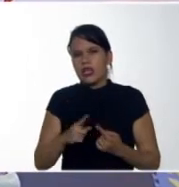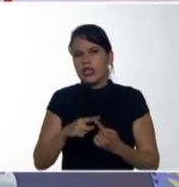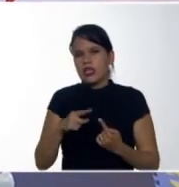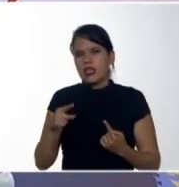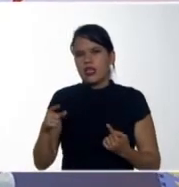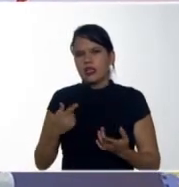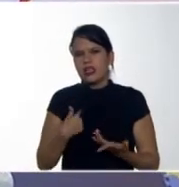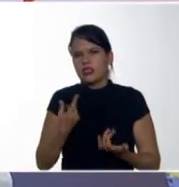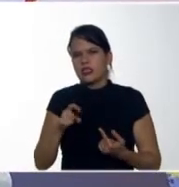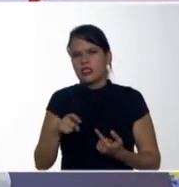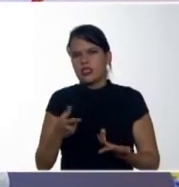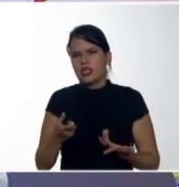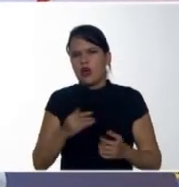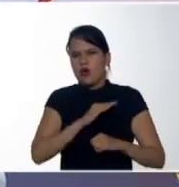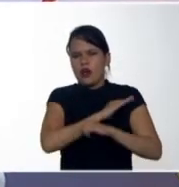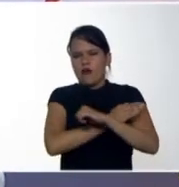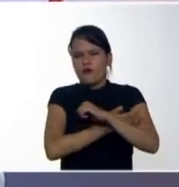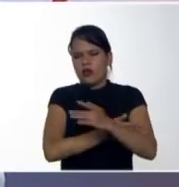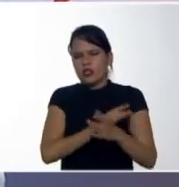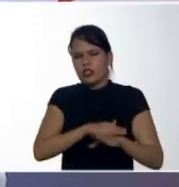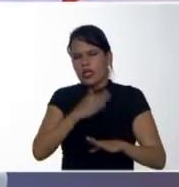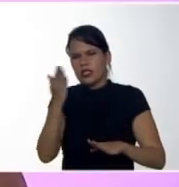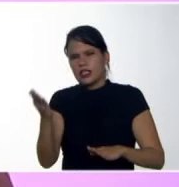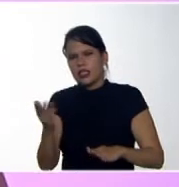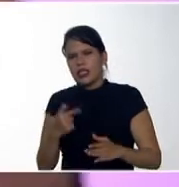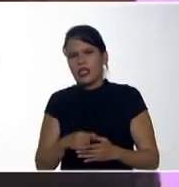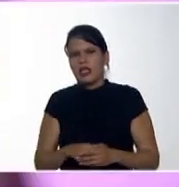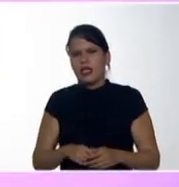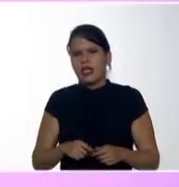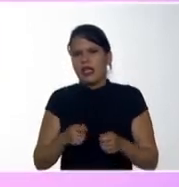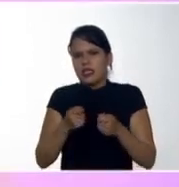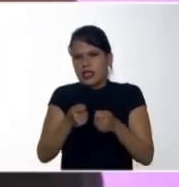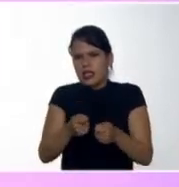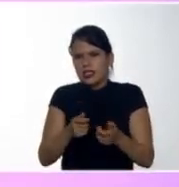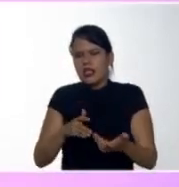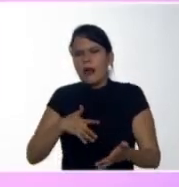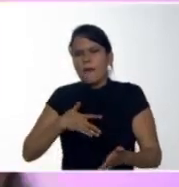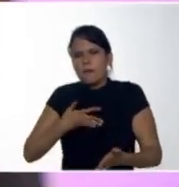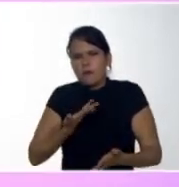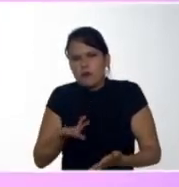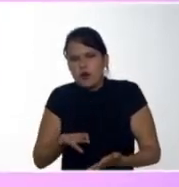casa, una fuerza externa que si al aplicarse pueda